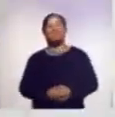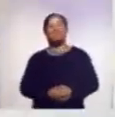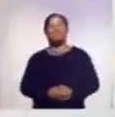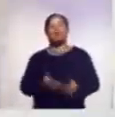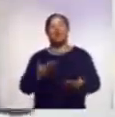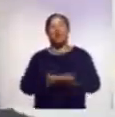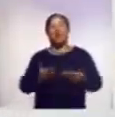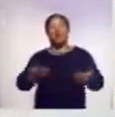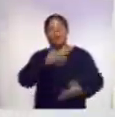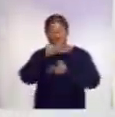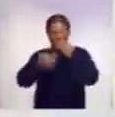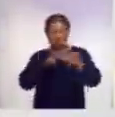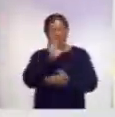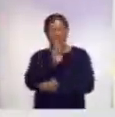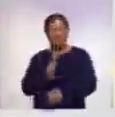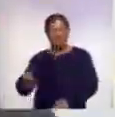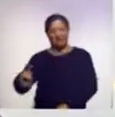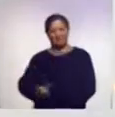Rodríguez, Ahora Noticias.